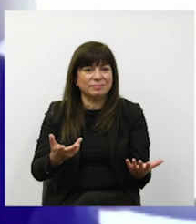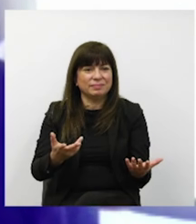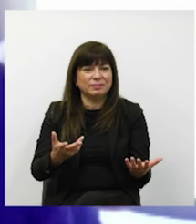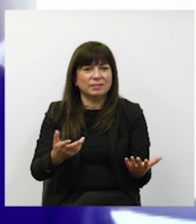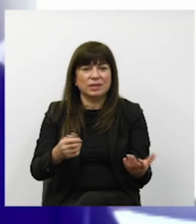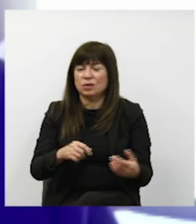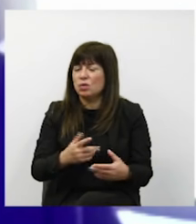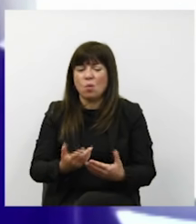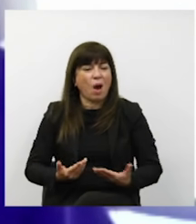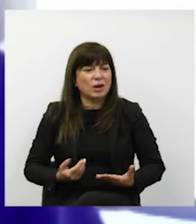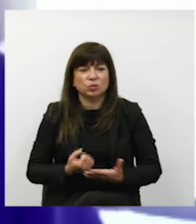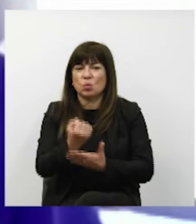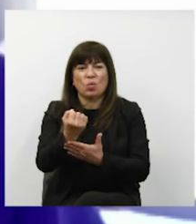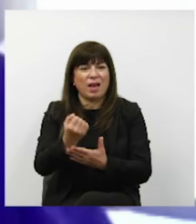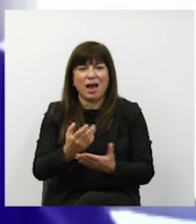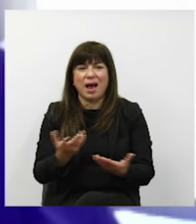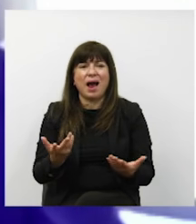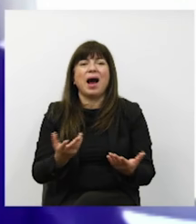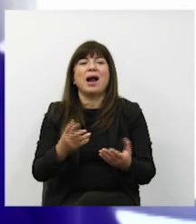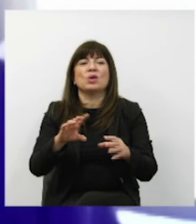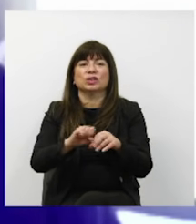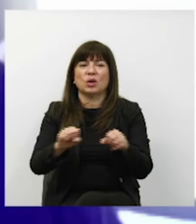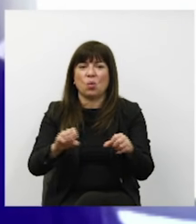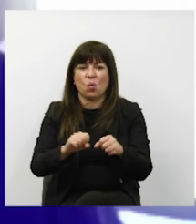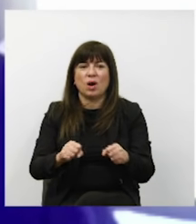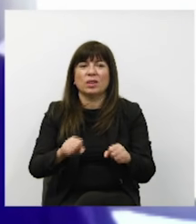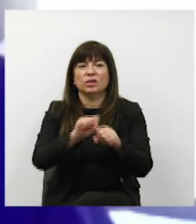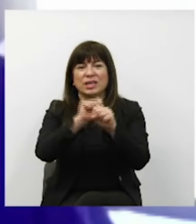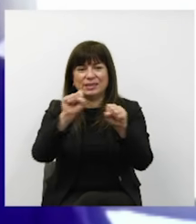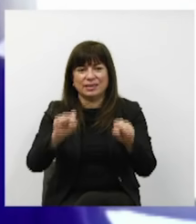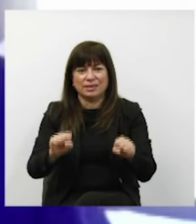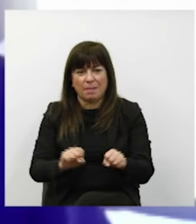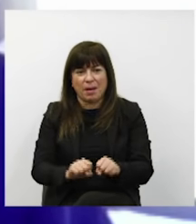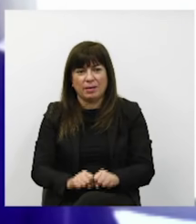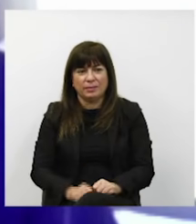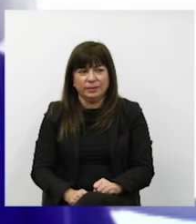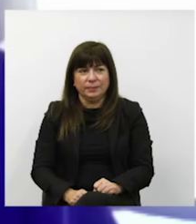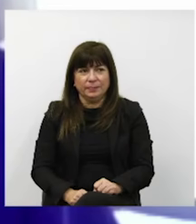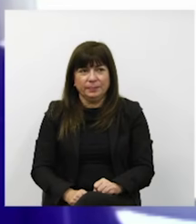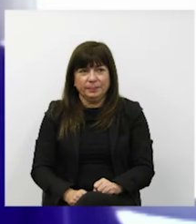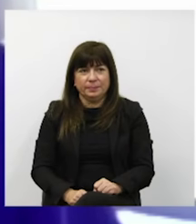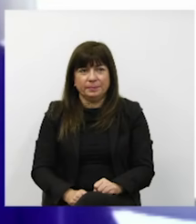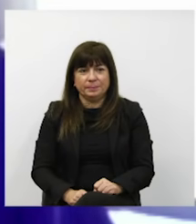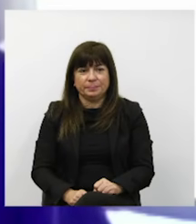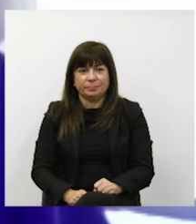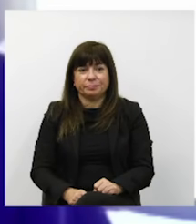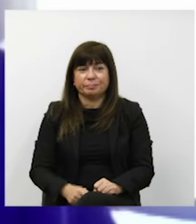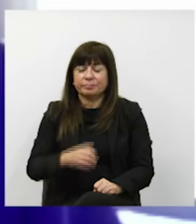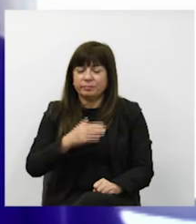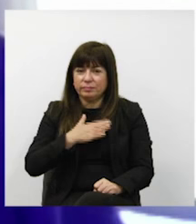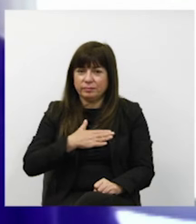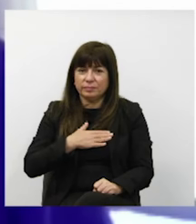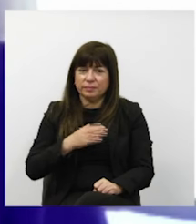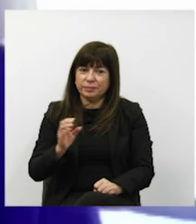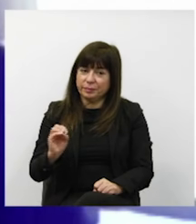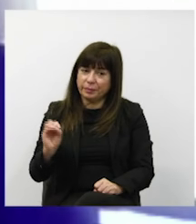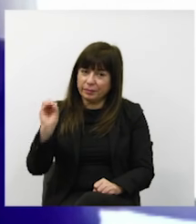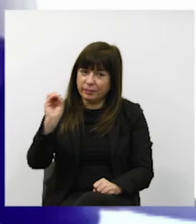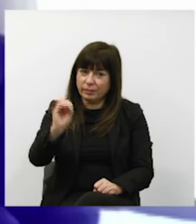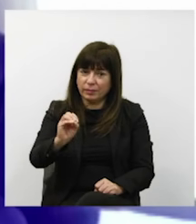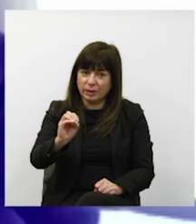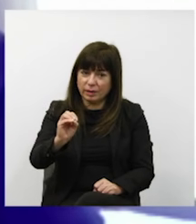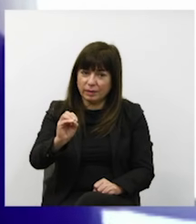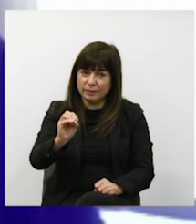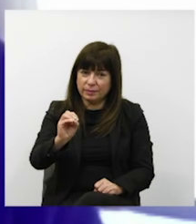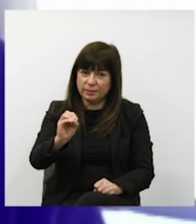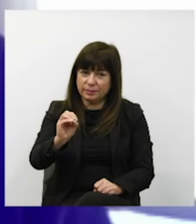no propende a los acuerdos y no se toman estas políticas. Quiero agregar, por ejemplo, para